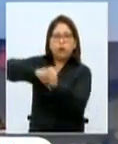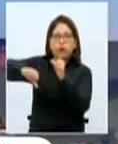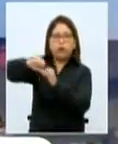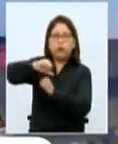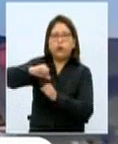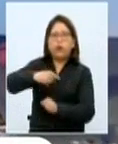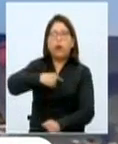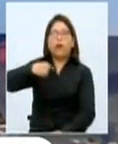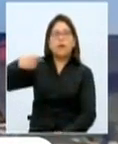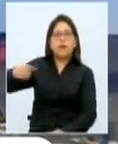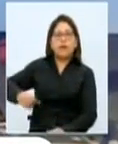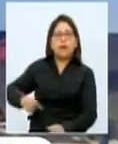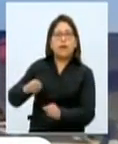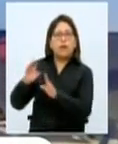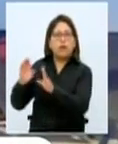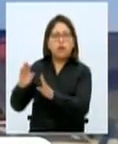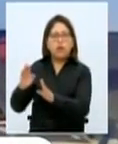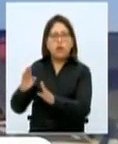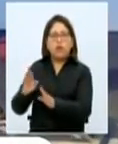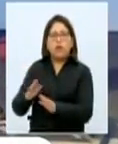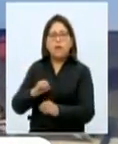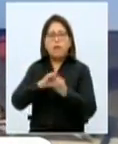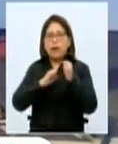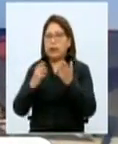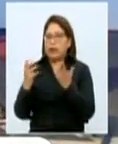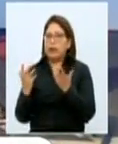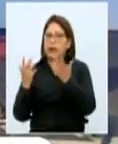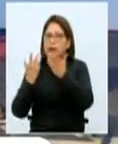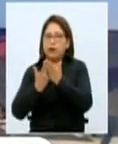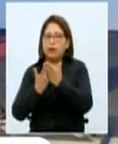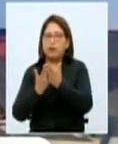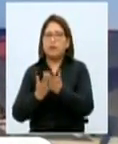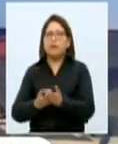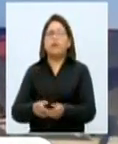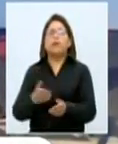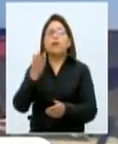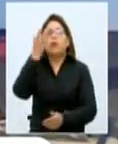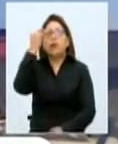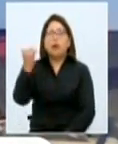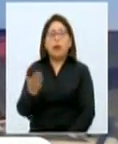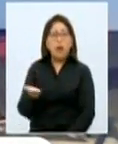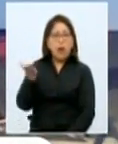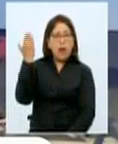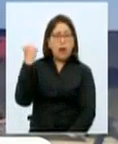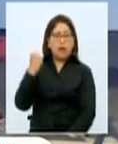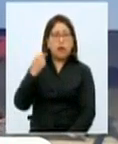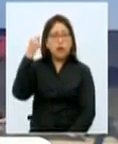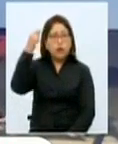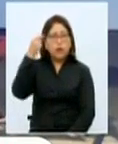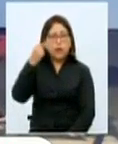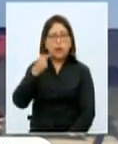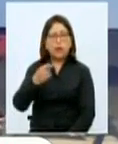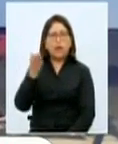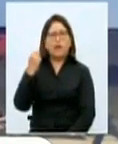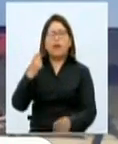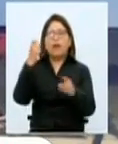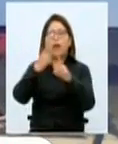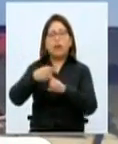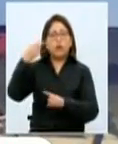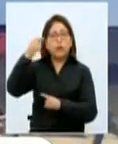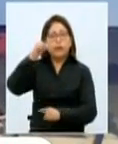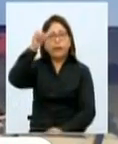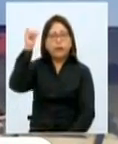nuestro gobierno, porque en el gobierno de facto, de gobierno golpista,